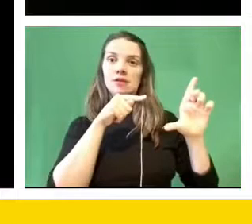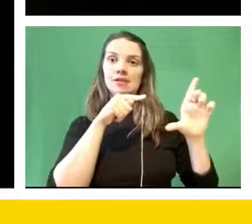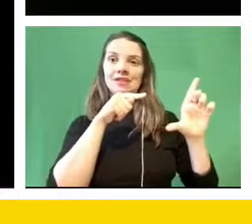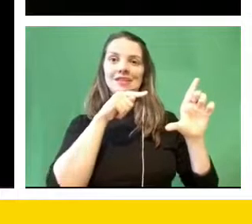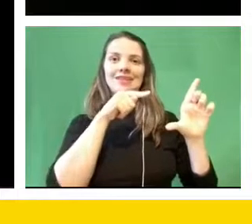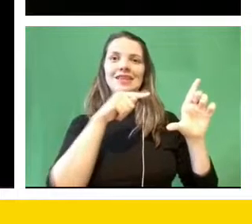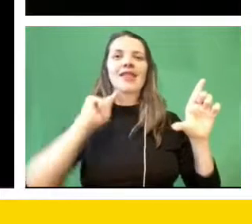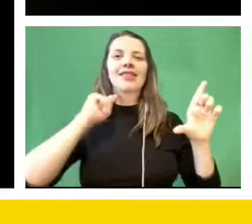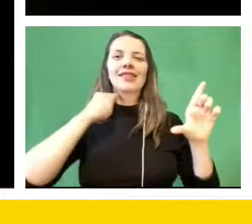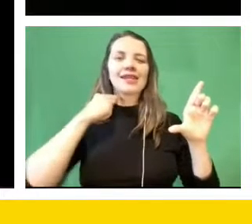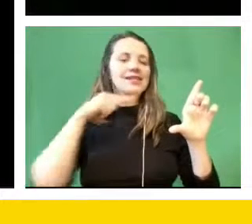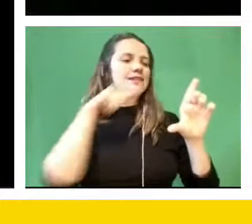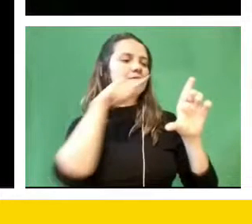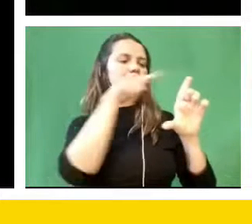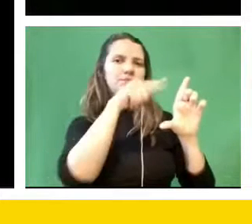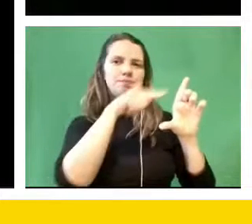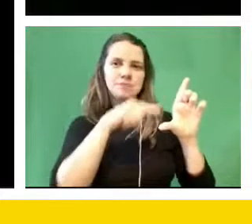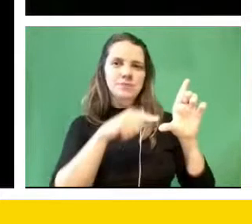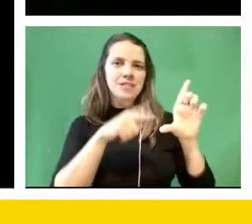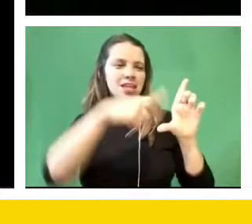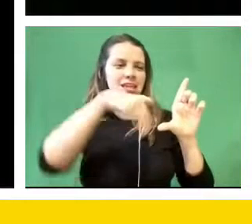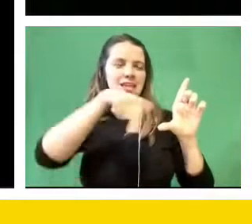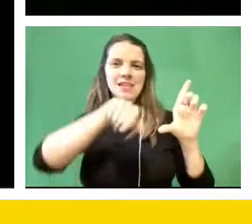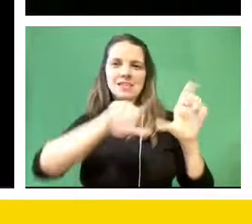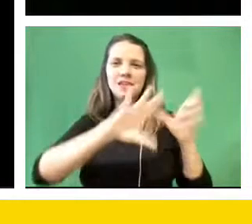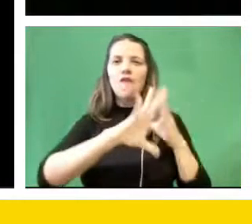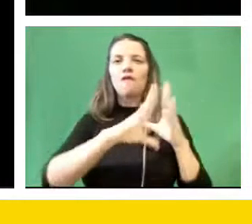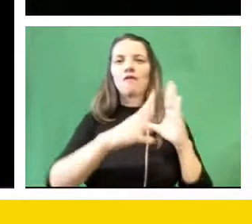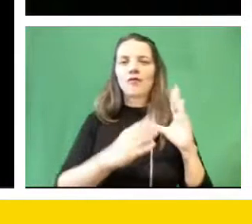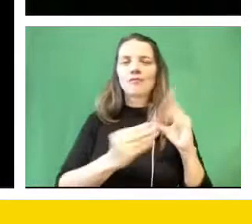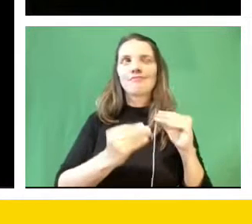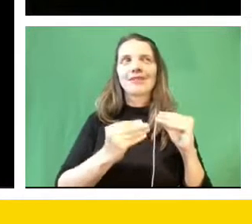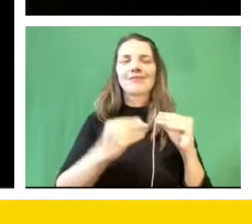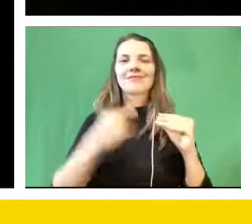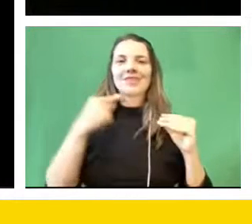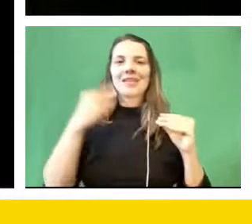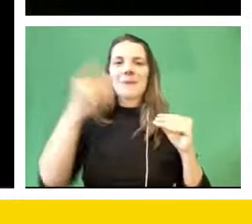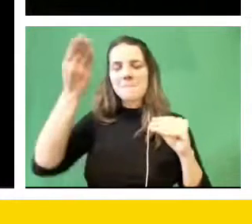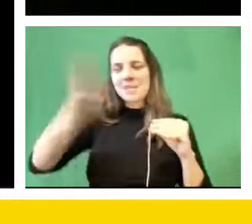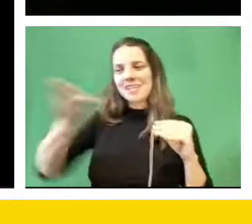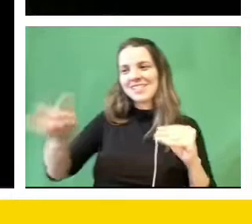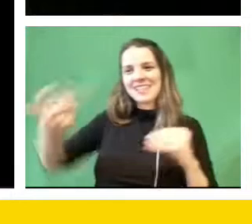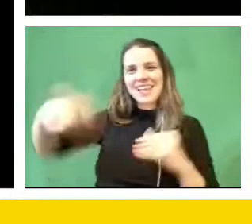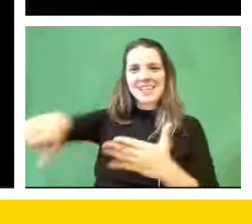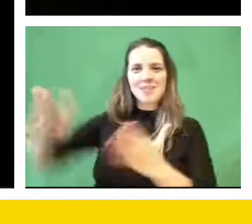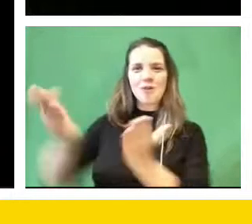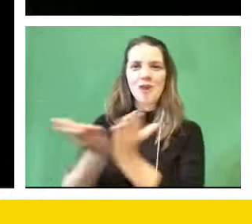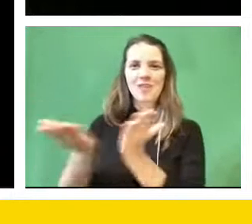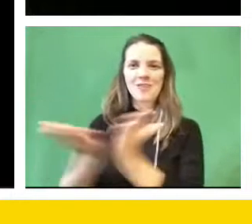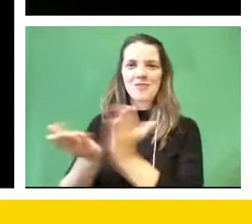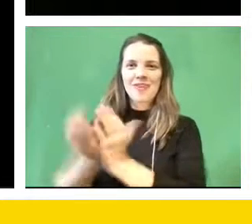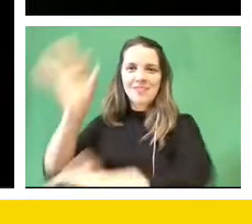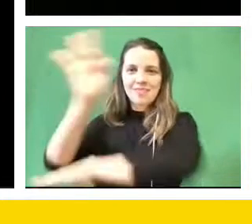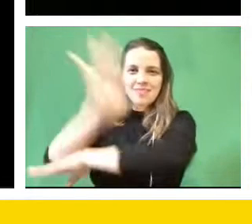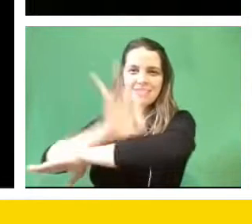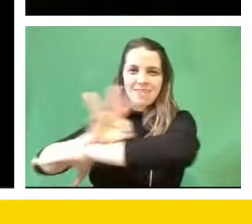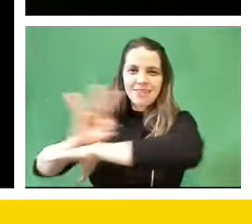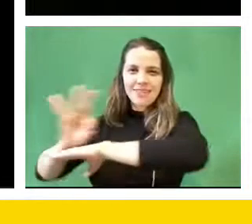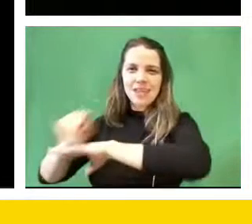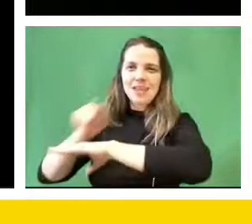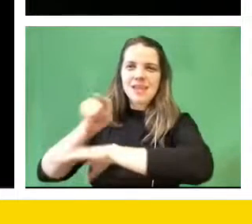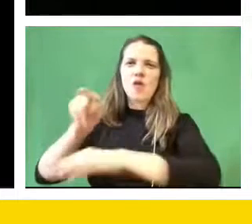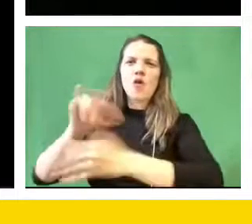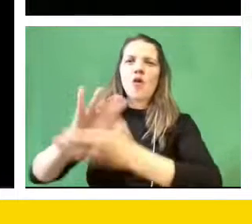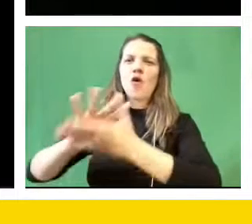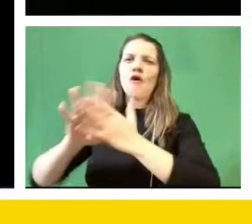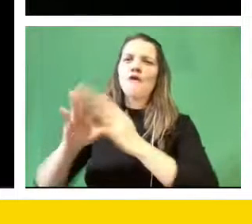principios a un lenguaje cercano a la arquitectura. Como vamos a ver a continuación, los 13 principios son muy desarrollados a nivel de